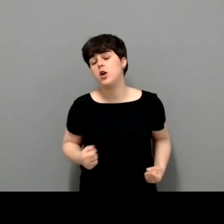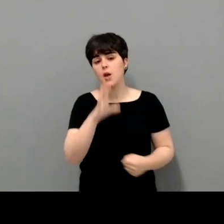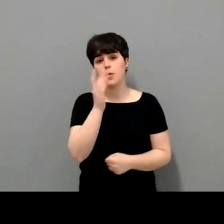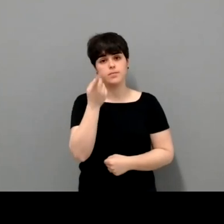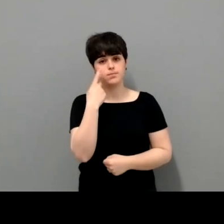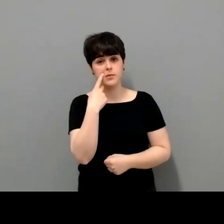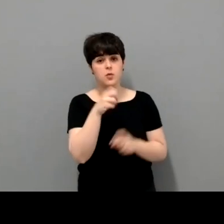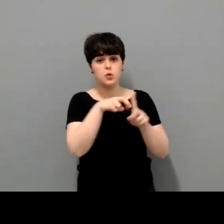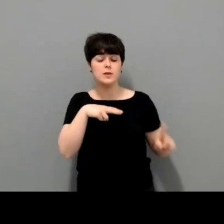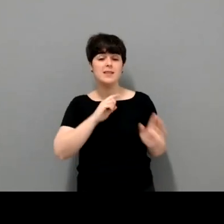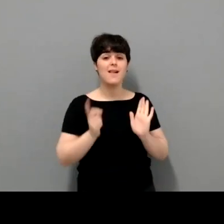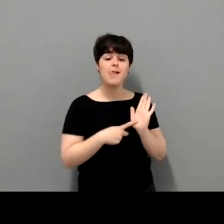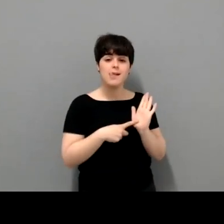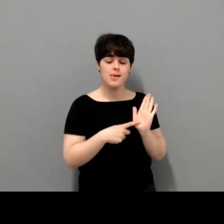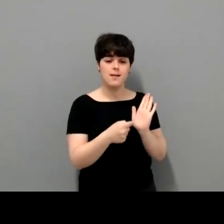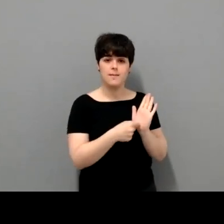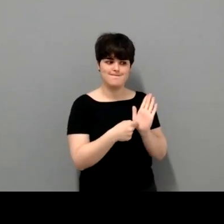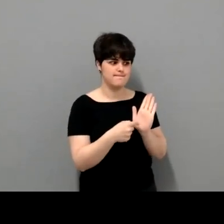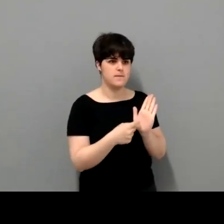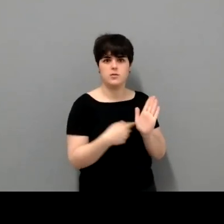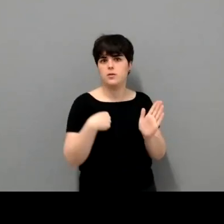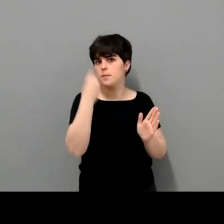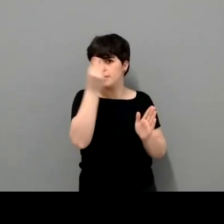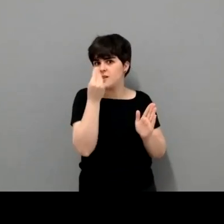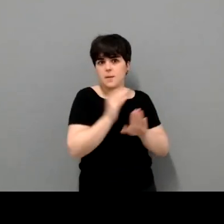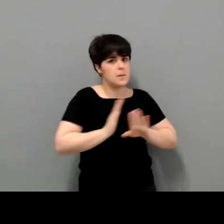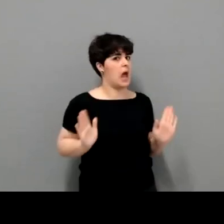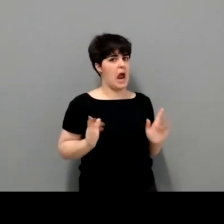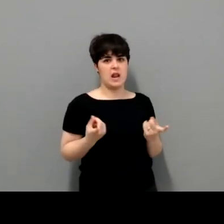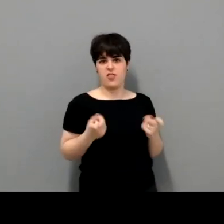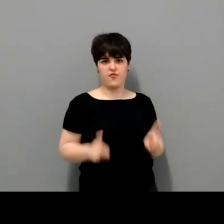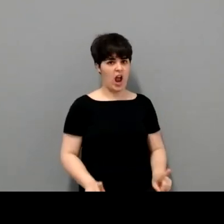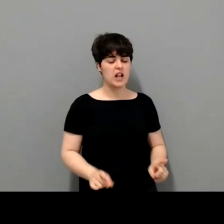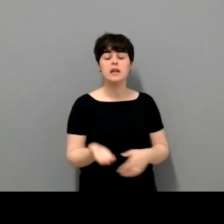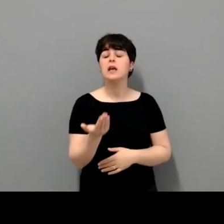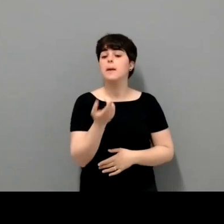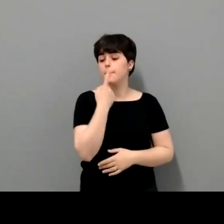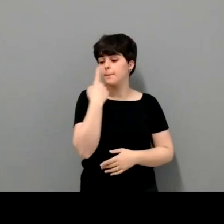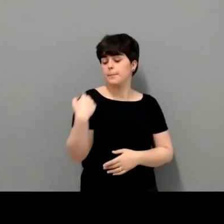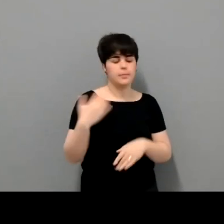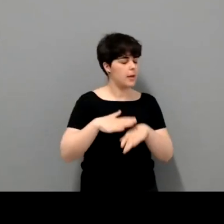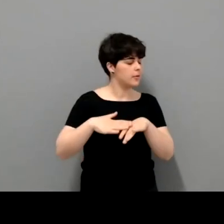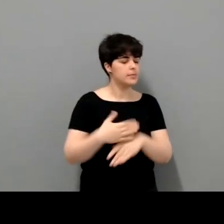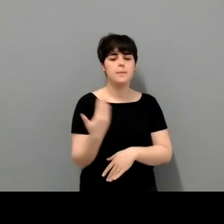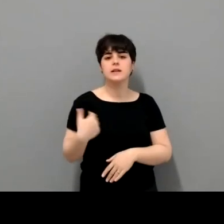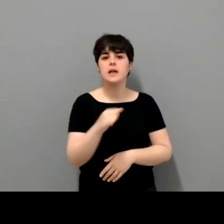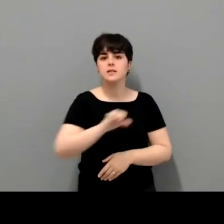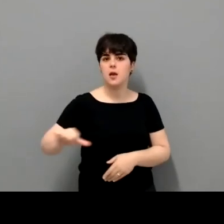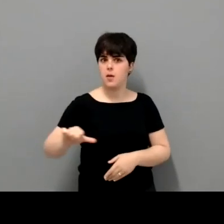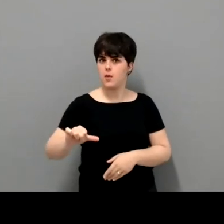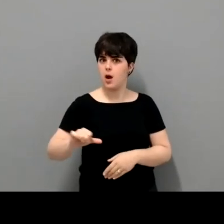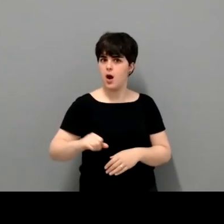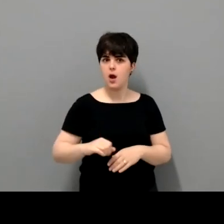nivel legislativo, yo creo que no necesitamos nada más. La semana pasada se culminaba toda una